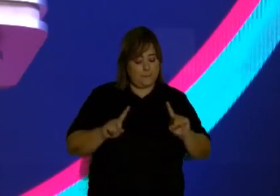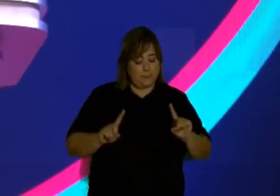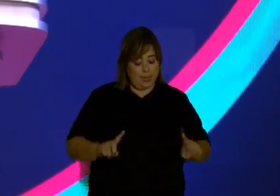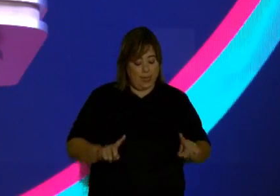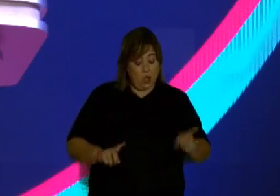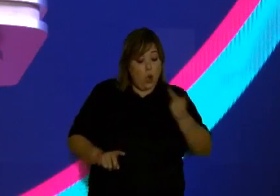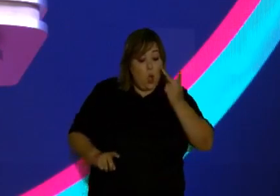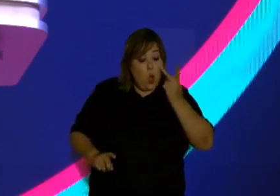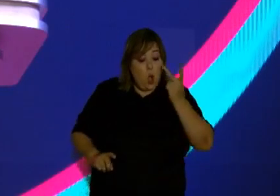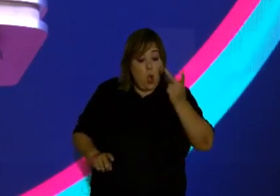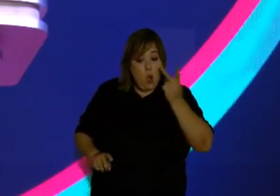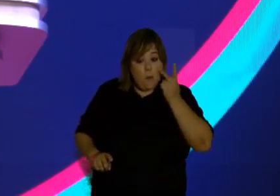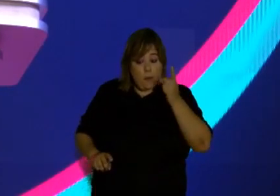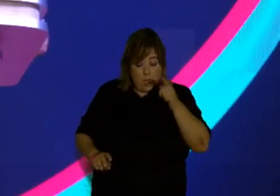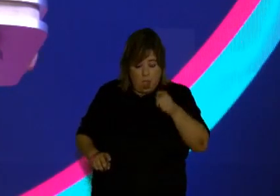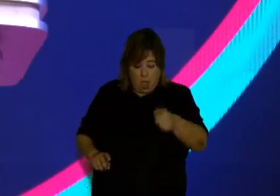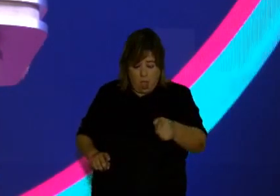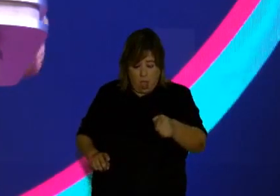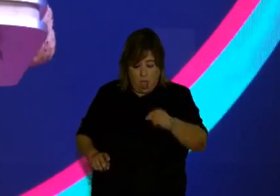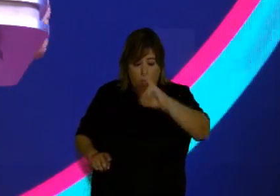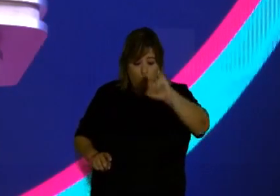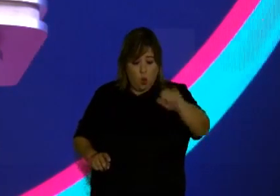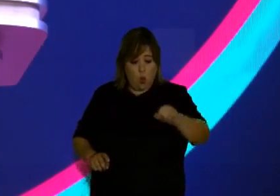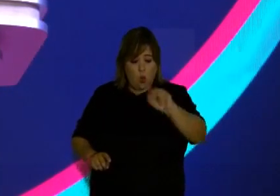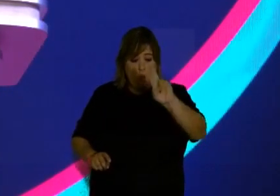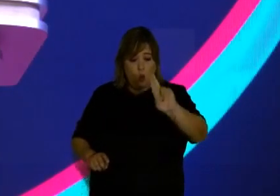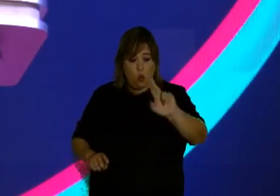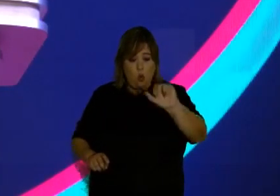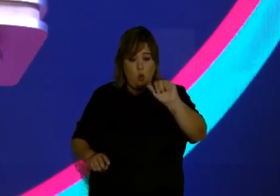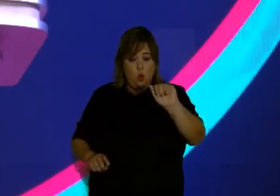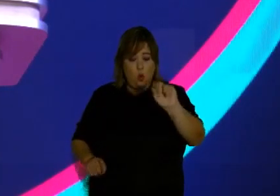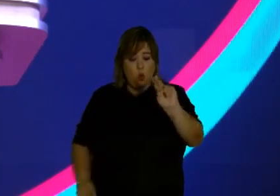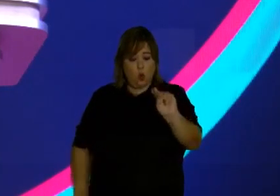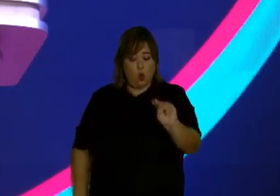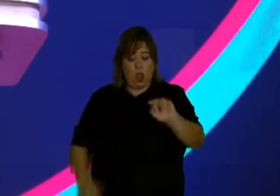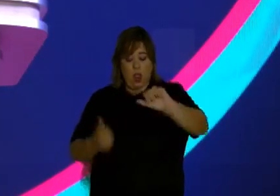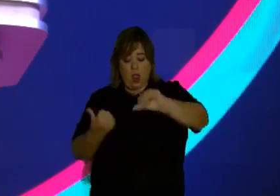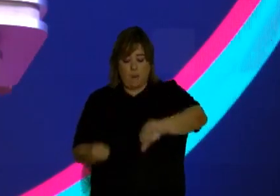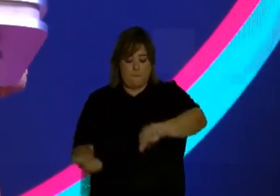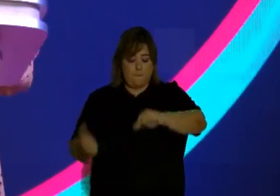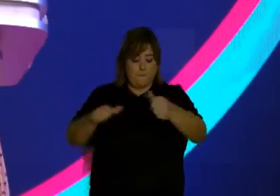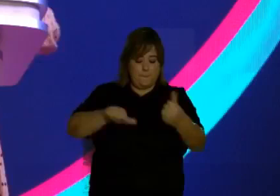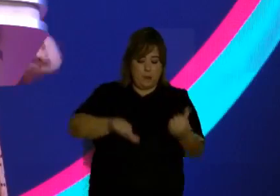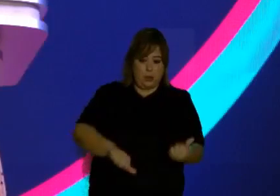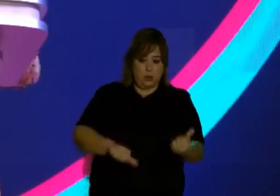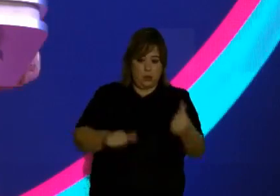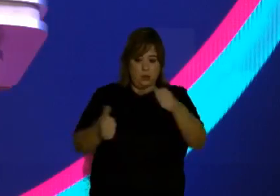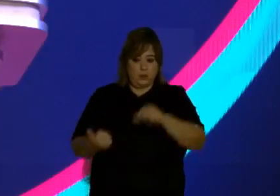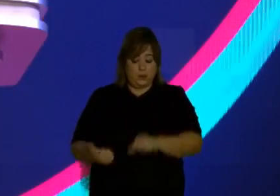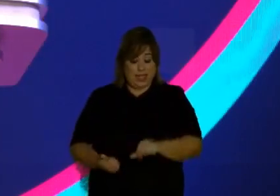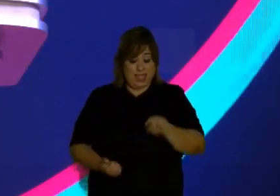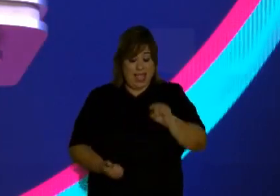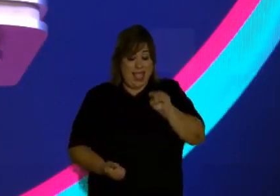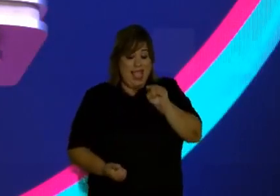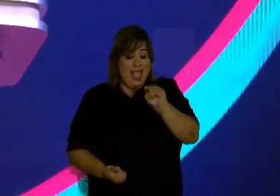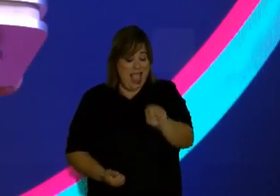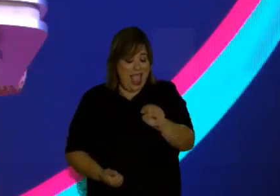prisión. Dice que al oír Juan, ¿cuál es Juan? Juan el Bautista. Juan, el primo de Jesús